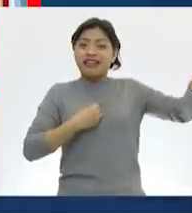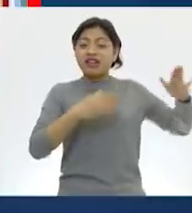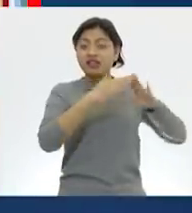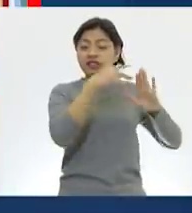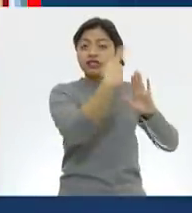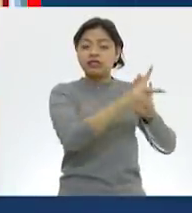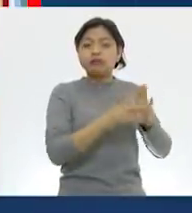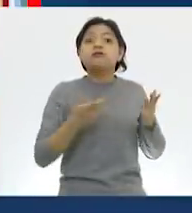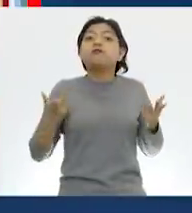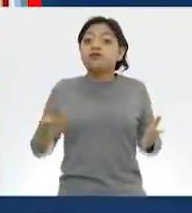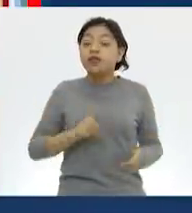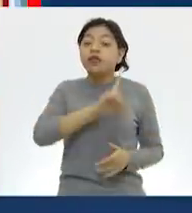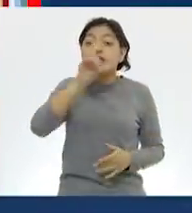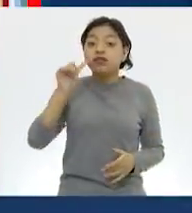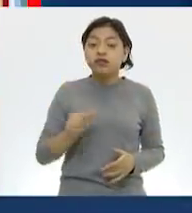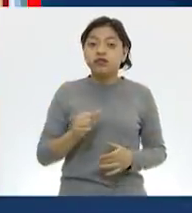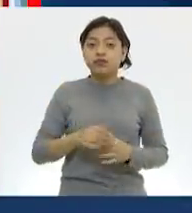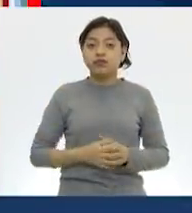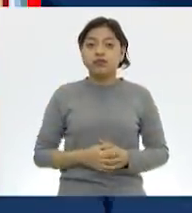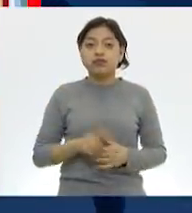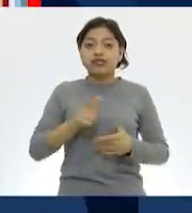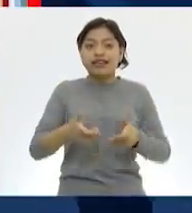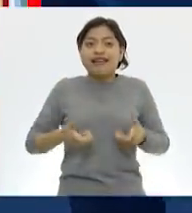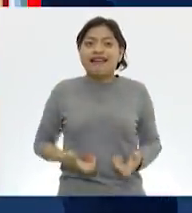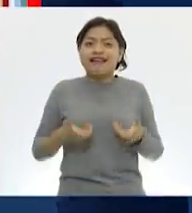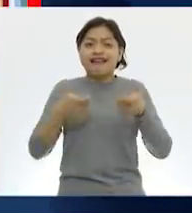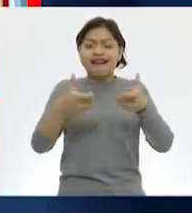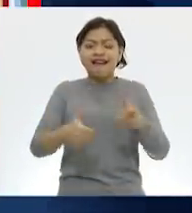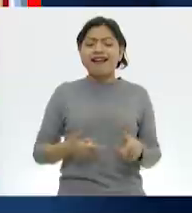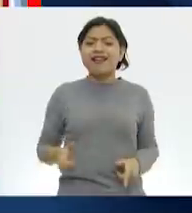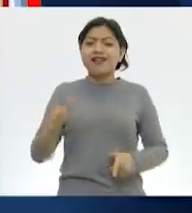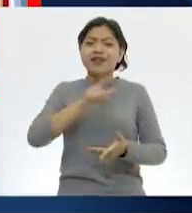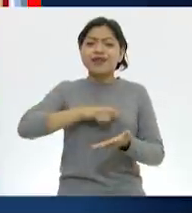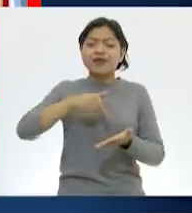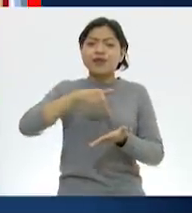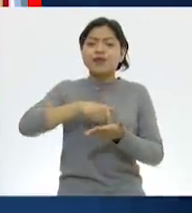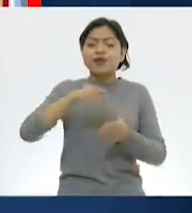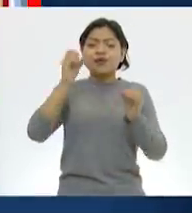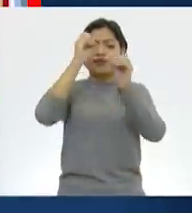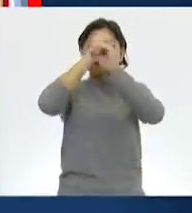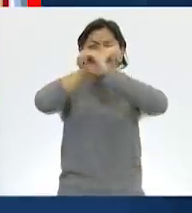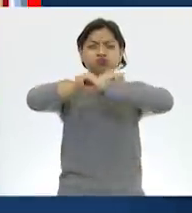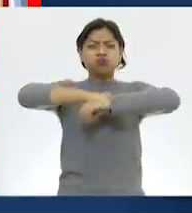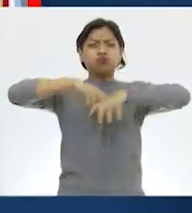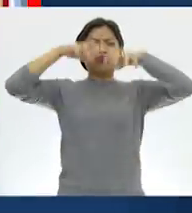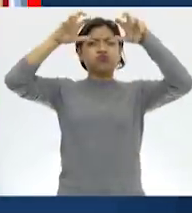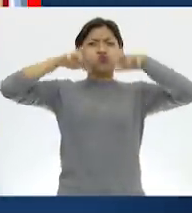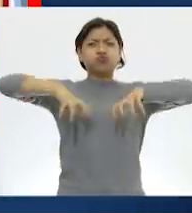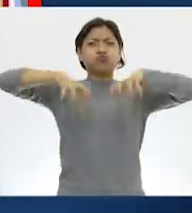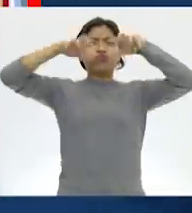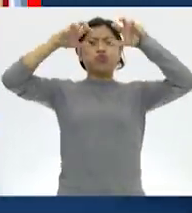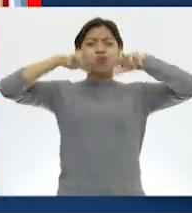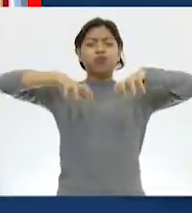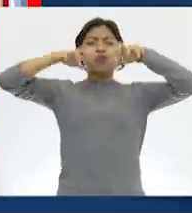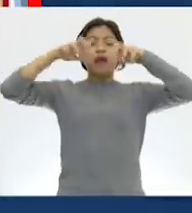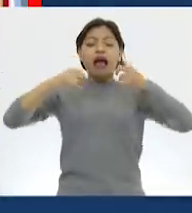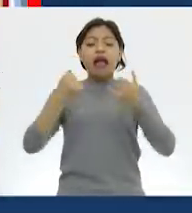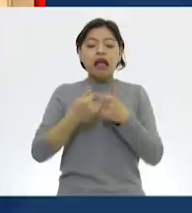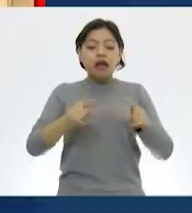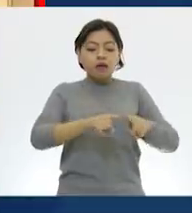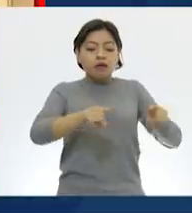sí, entonces, la calle estaba muy oscura. Había llovido mucho y se habían formado grandes